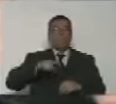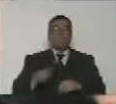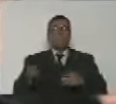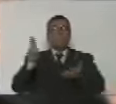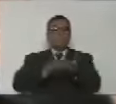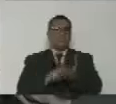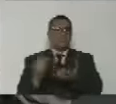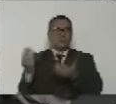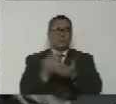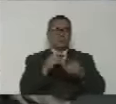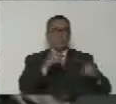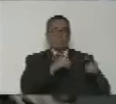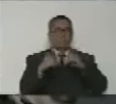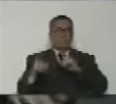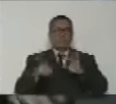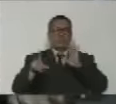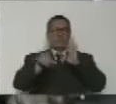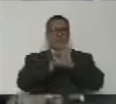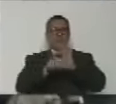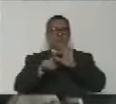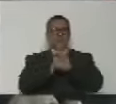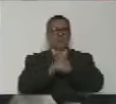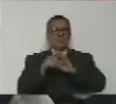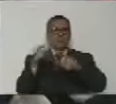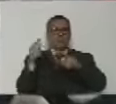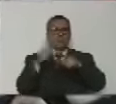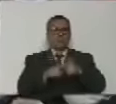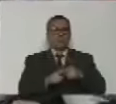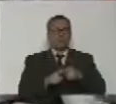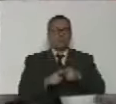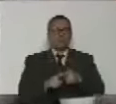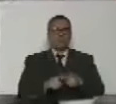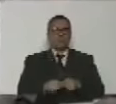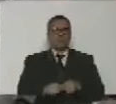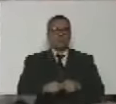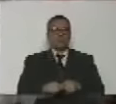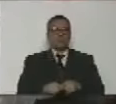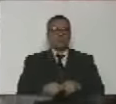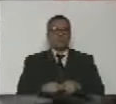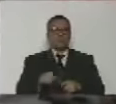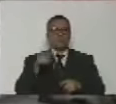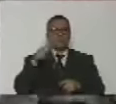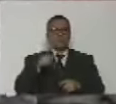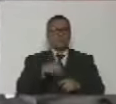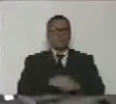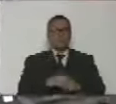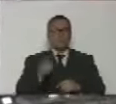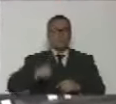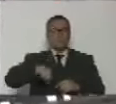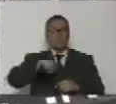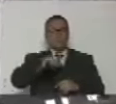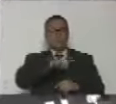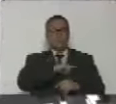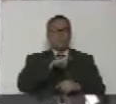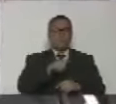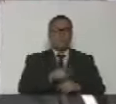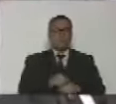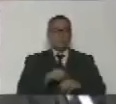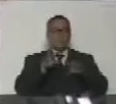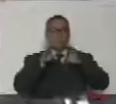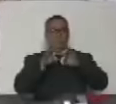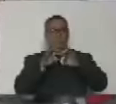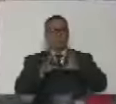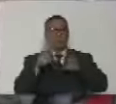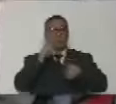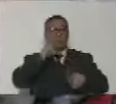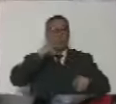retomar el debate de la ley contra eso que por no sé cuál despelote anglicista nuestro llamamos bullying, que